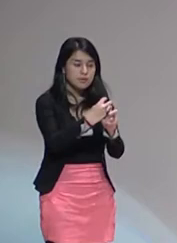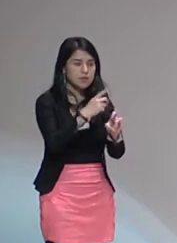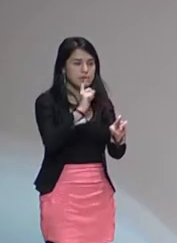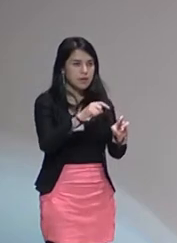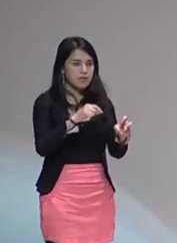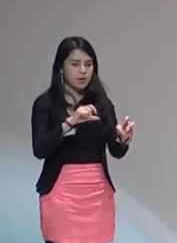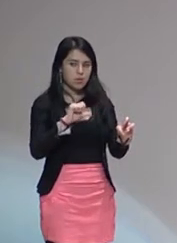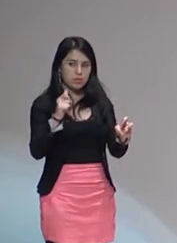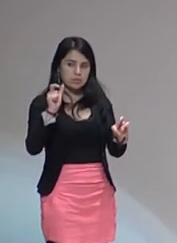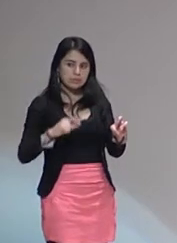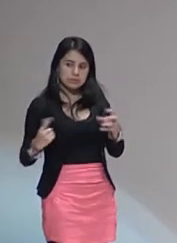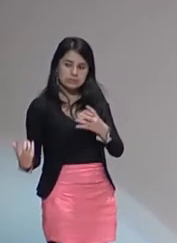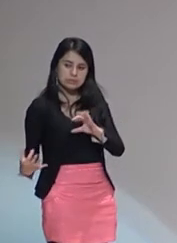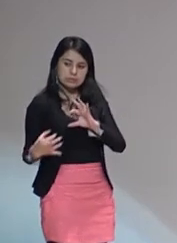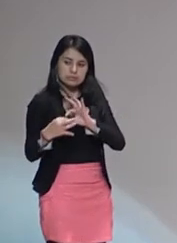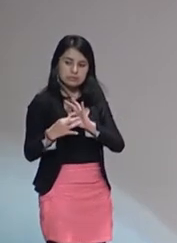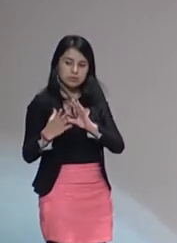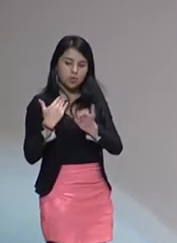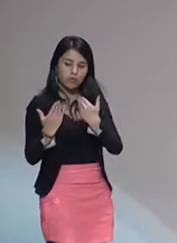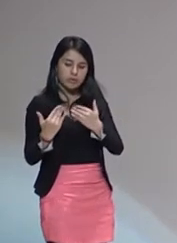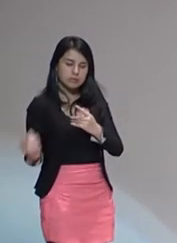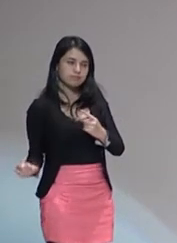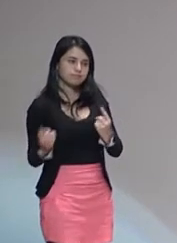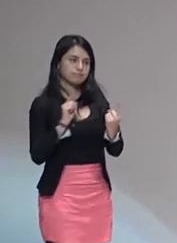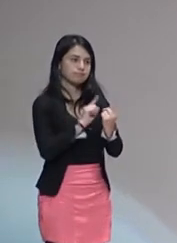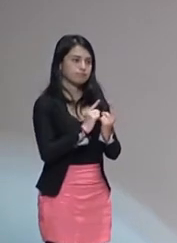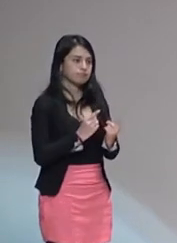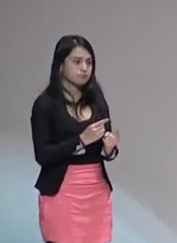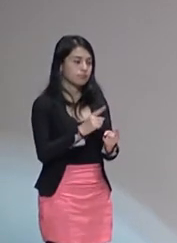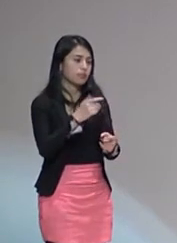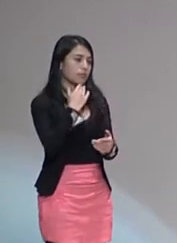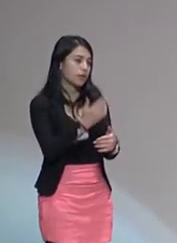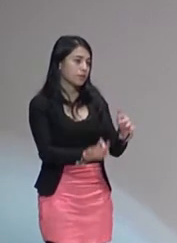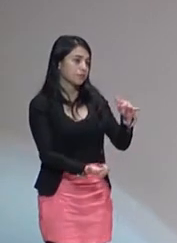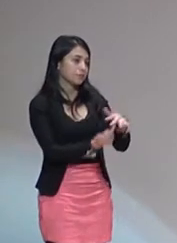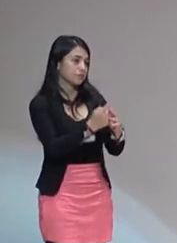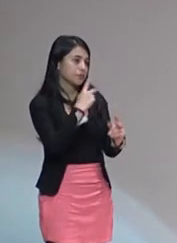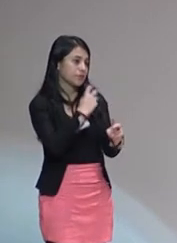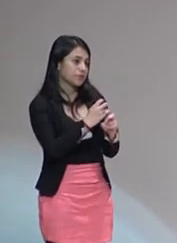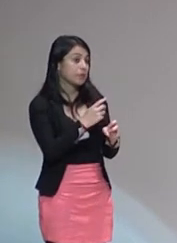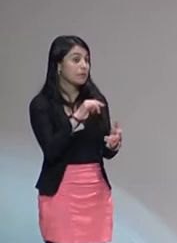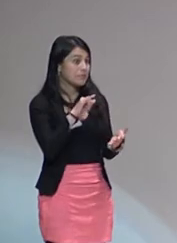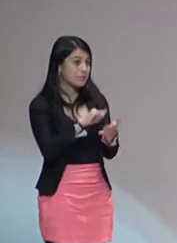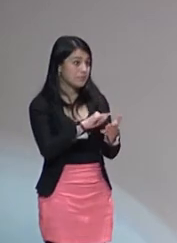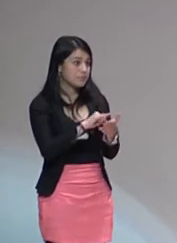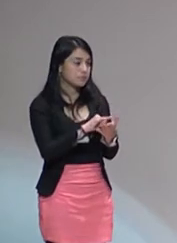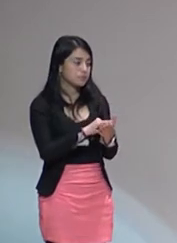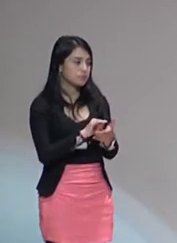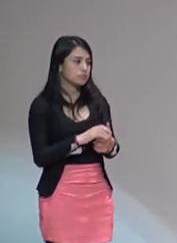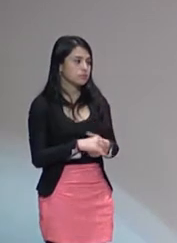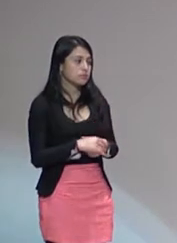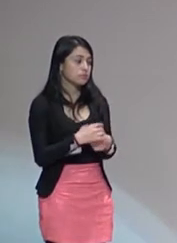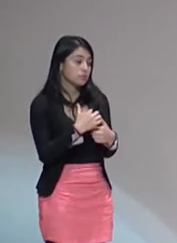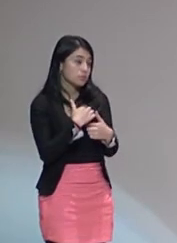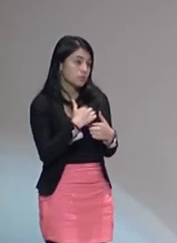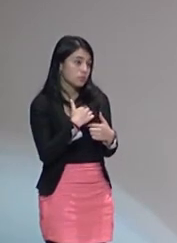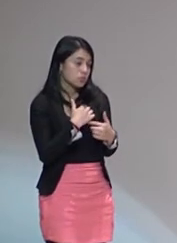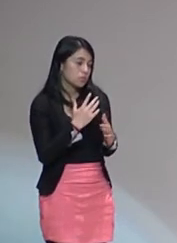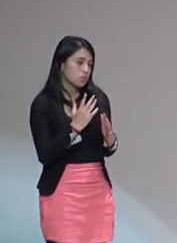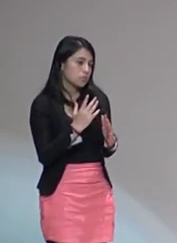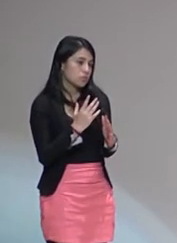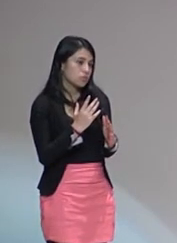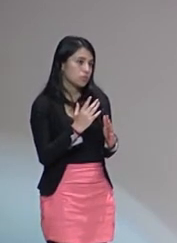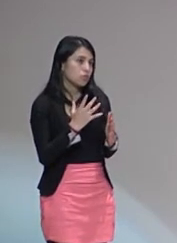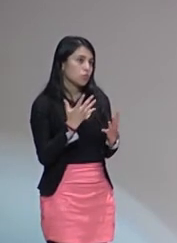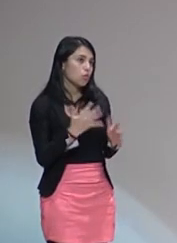otra persona de confianza. Entonces, en ese sentido, yo no, otra vez,